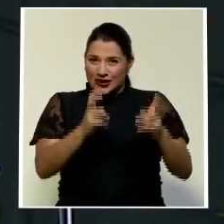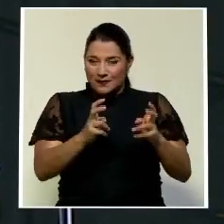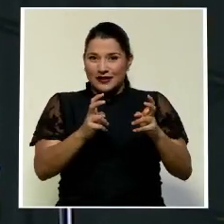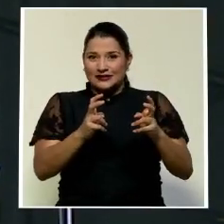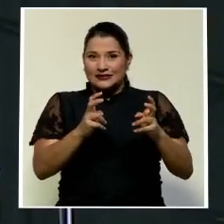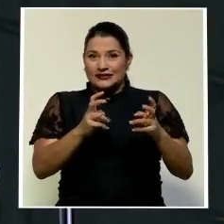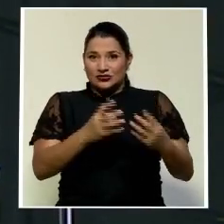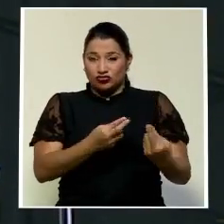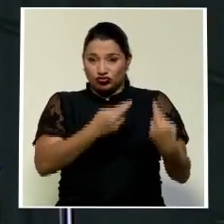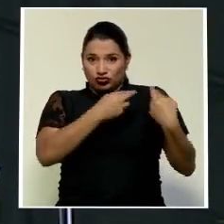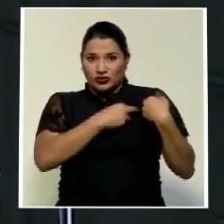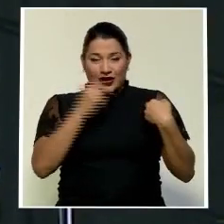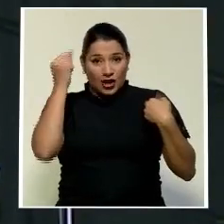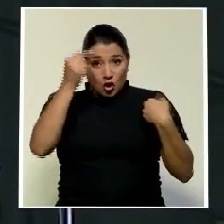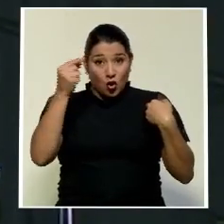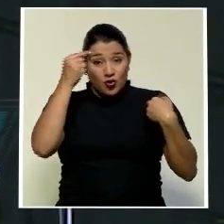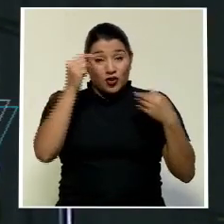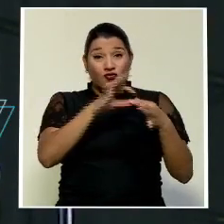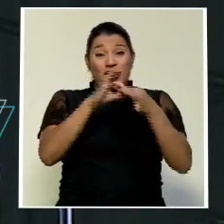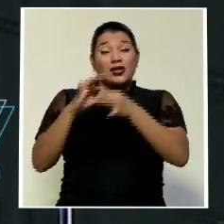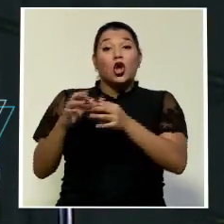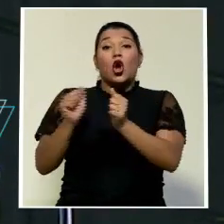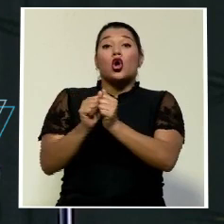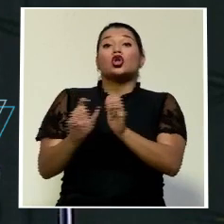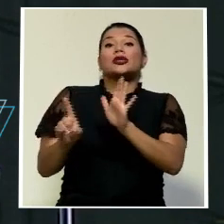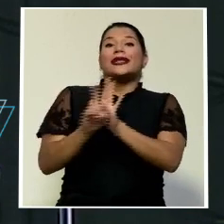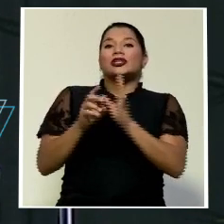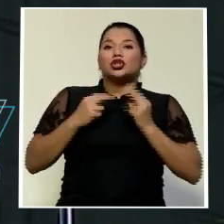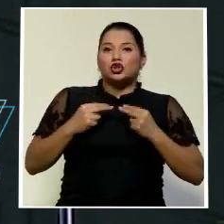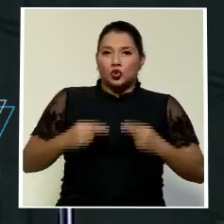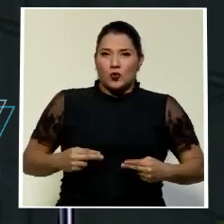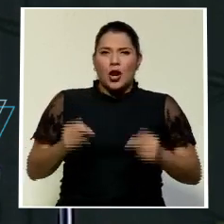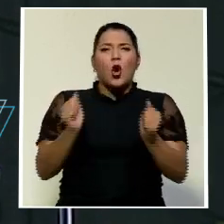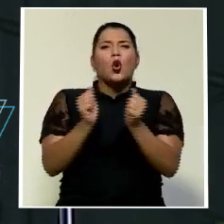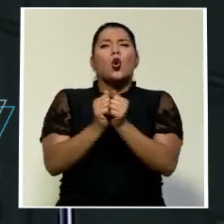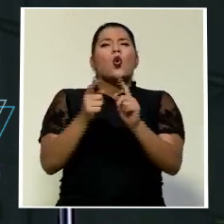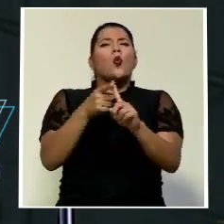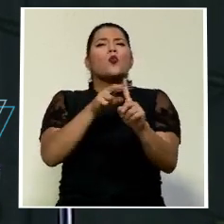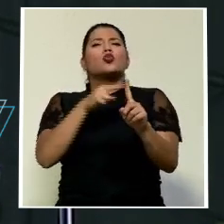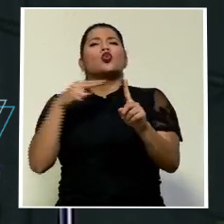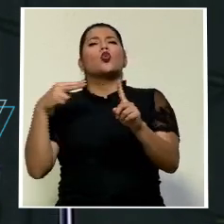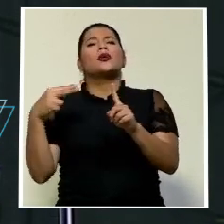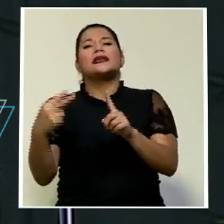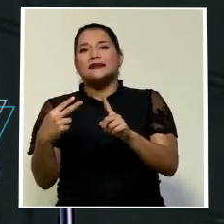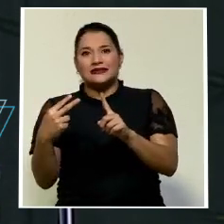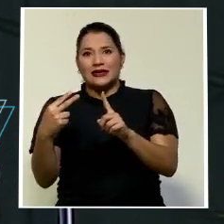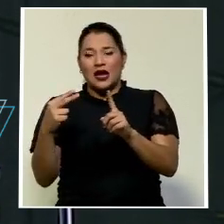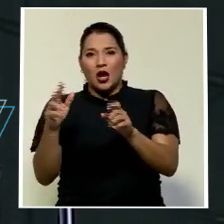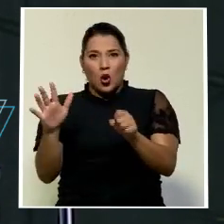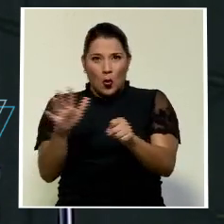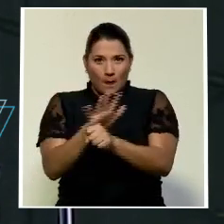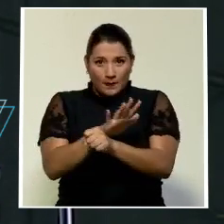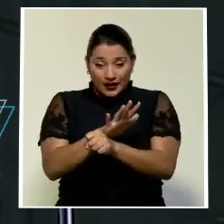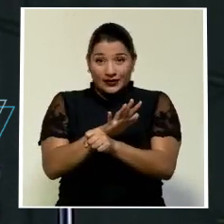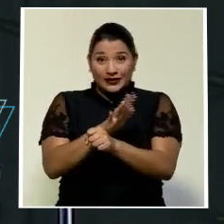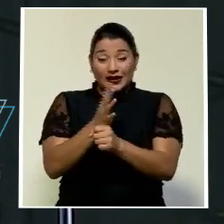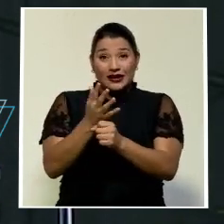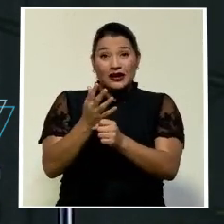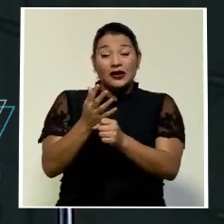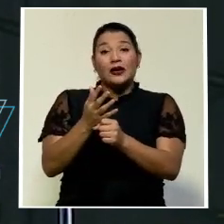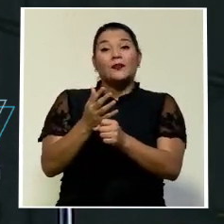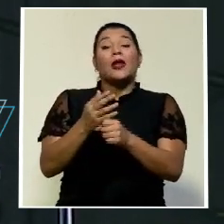humanos con una visión amplia, holística, integral.